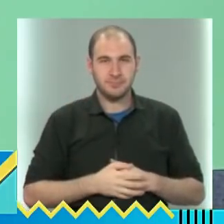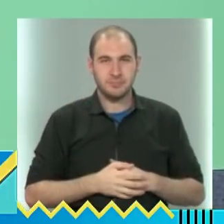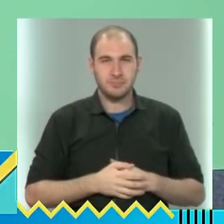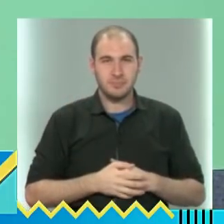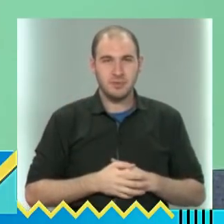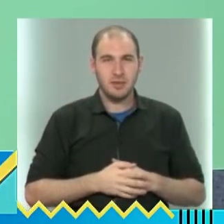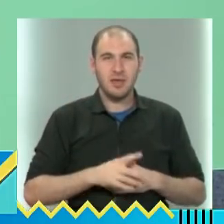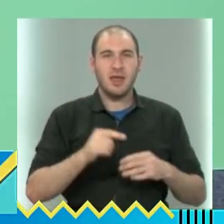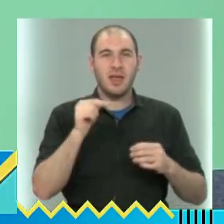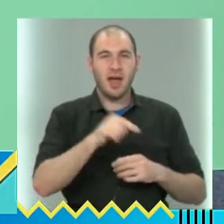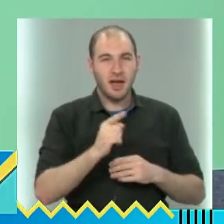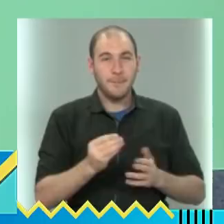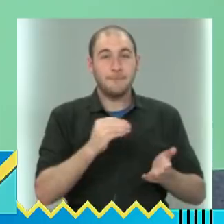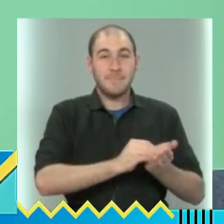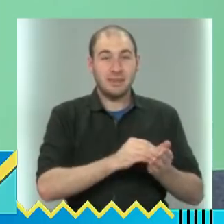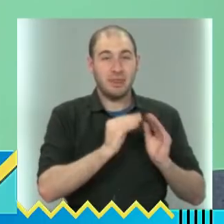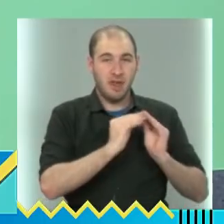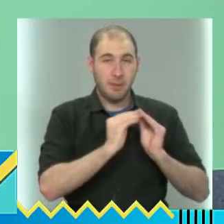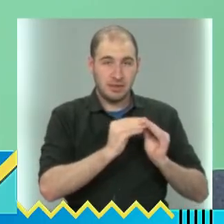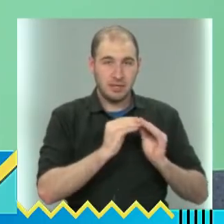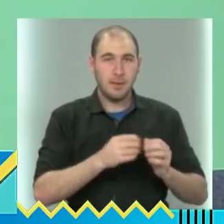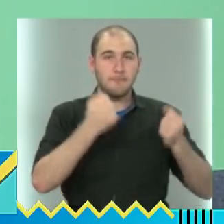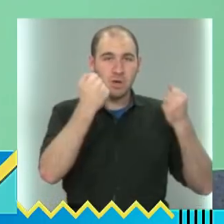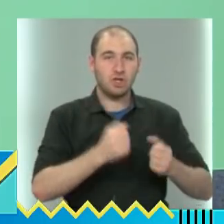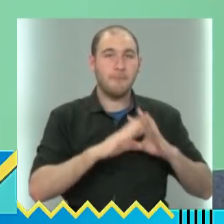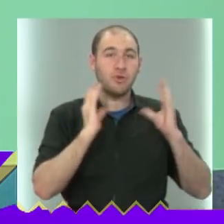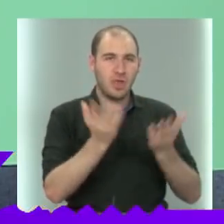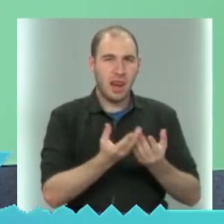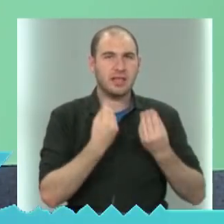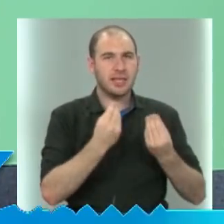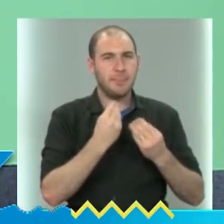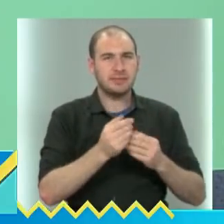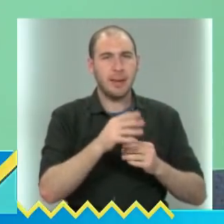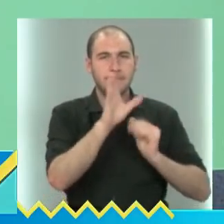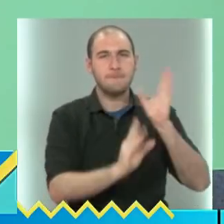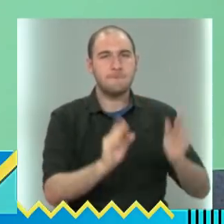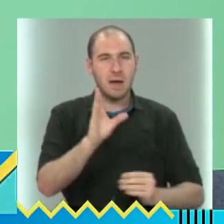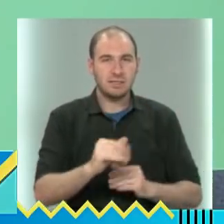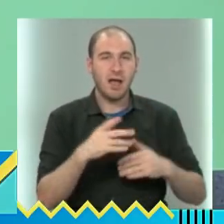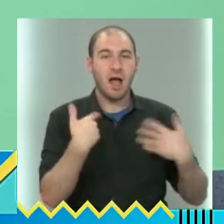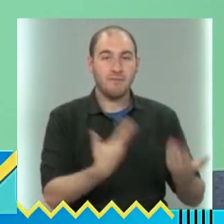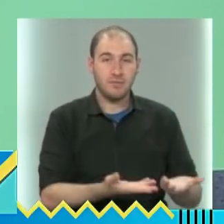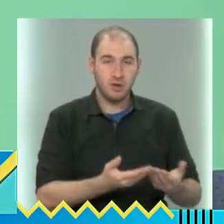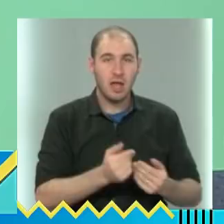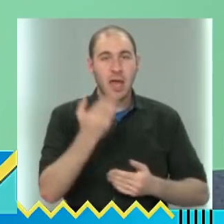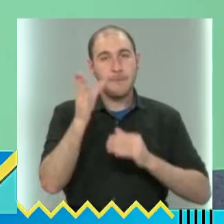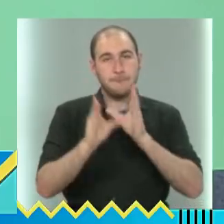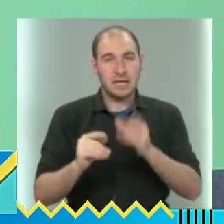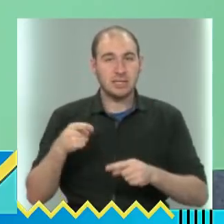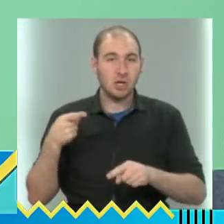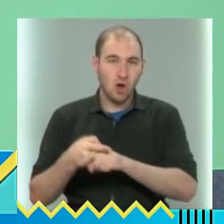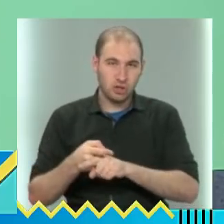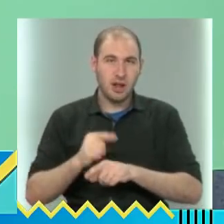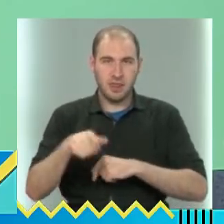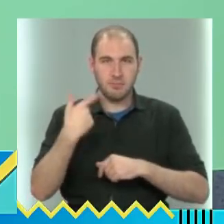www.universidad.com. Y por supuesto sumamos a este debate la posición a nivel mundial. ¿Qué sucede con aquellos países que están a favor y aquellos países que están en contra? Lo